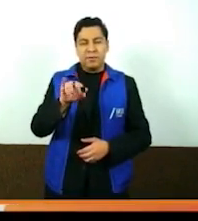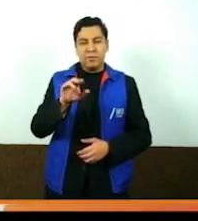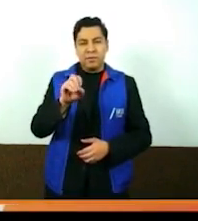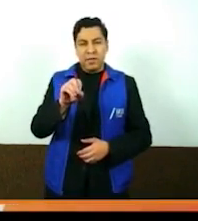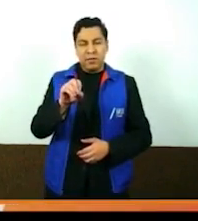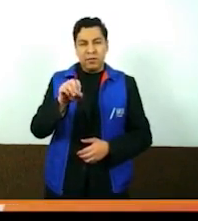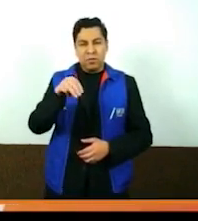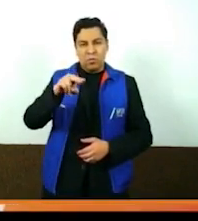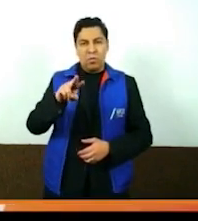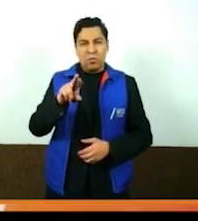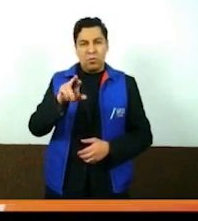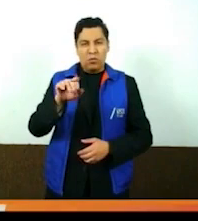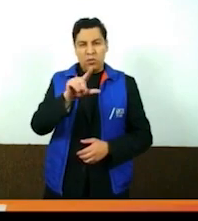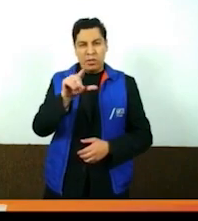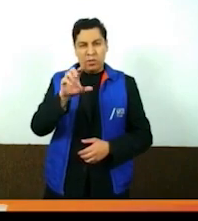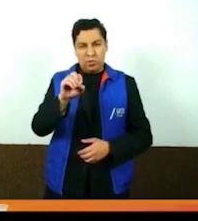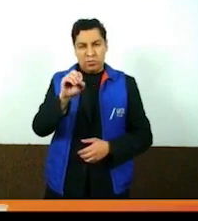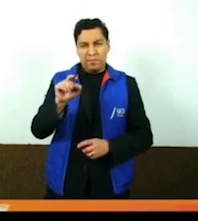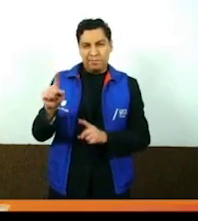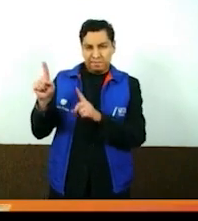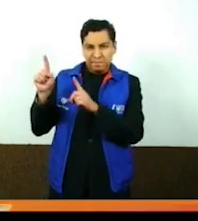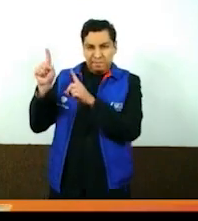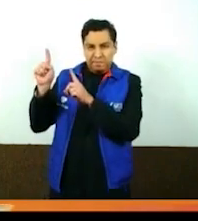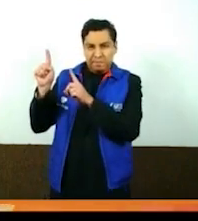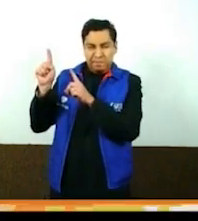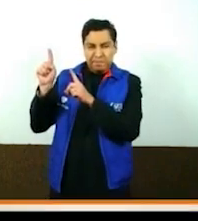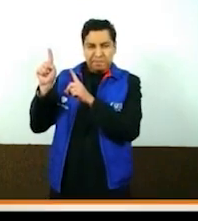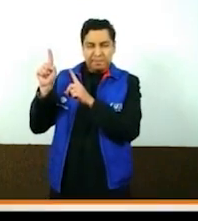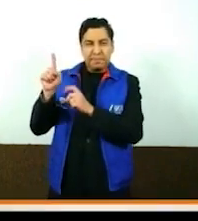Rosario Murillo Acosta,